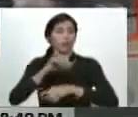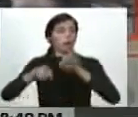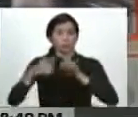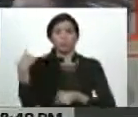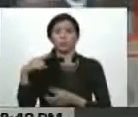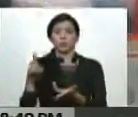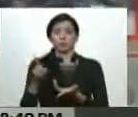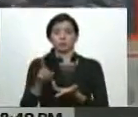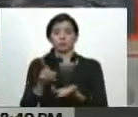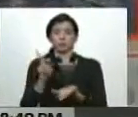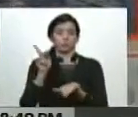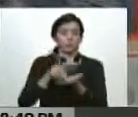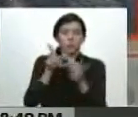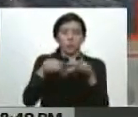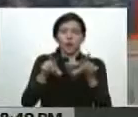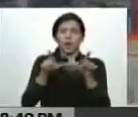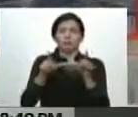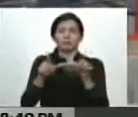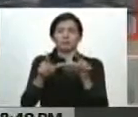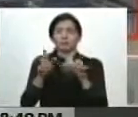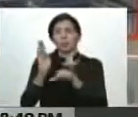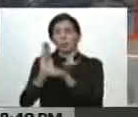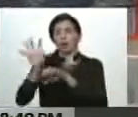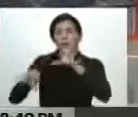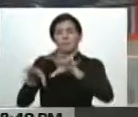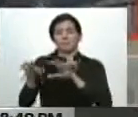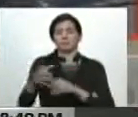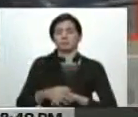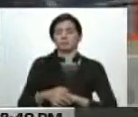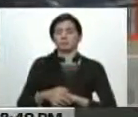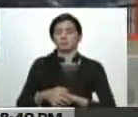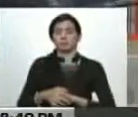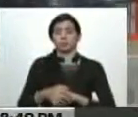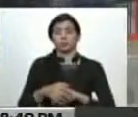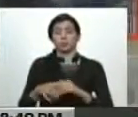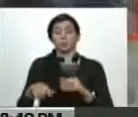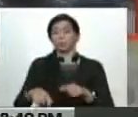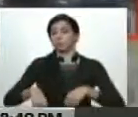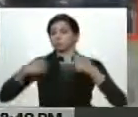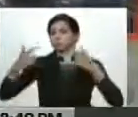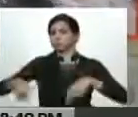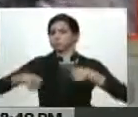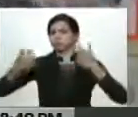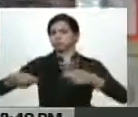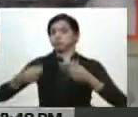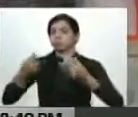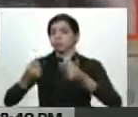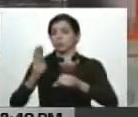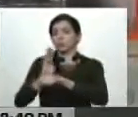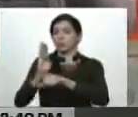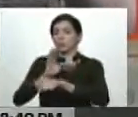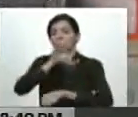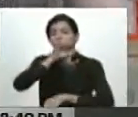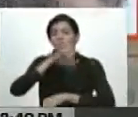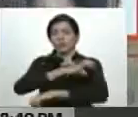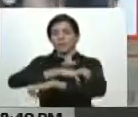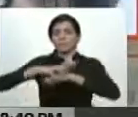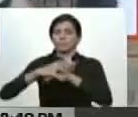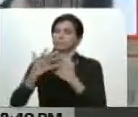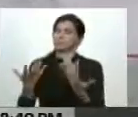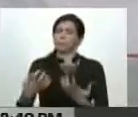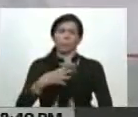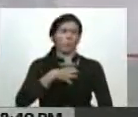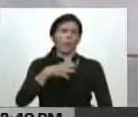vamos a un lugar de esto y se queda ahí el sueldo de 3 meses, ¿verdad? Entonces, no puede ser, eso no puede